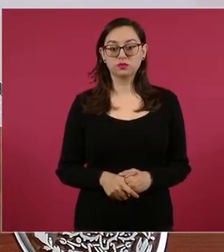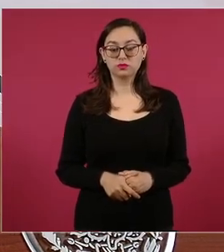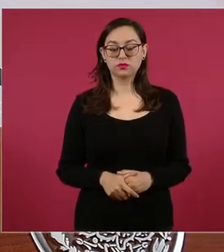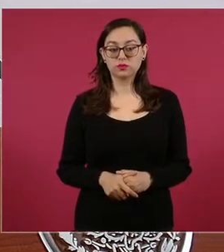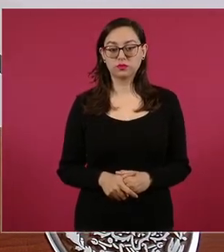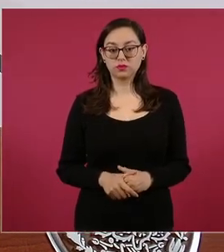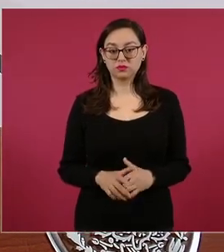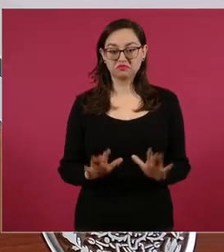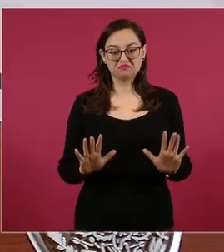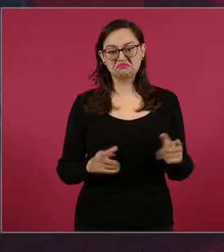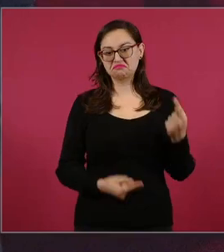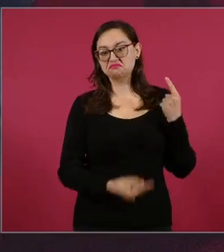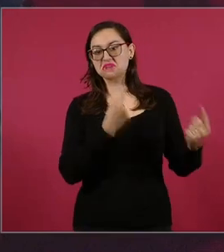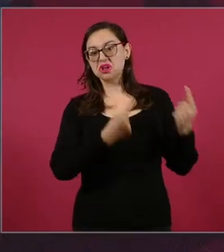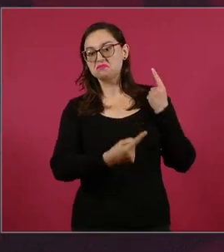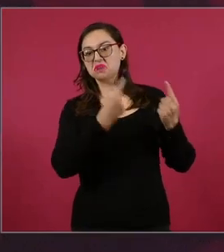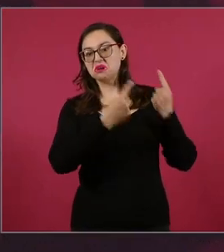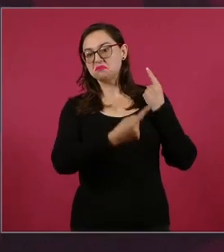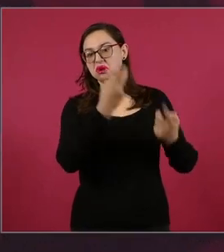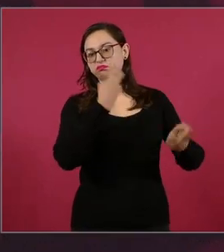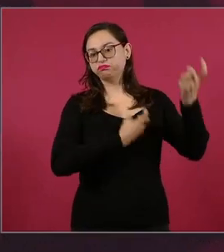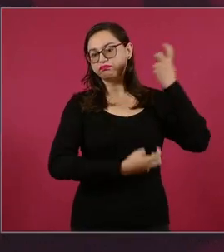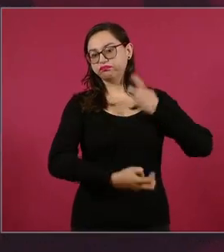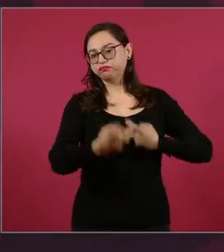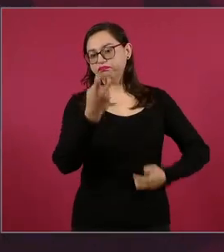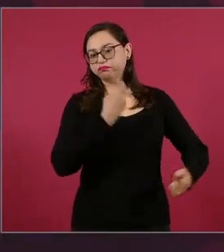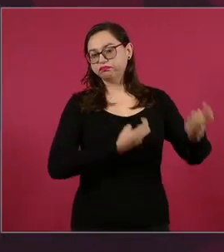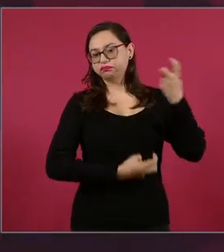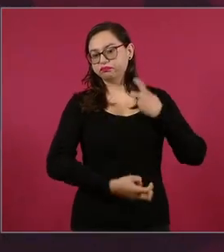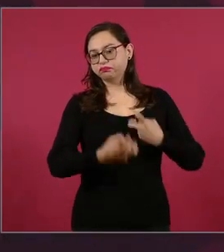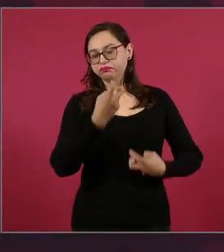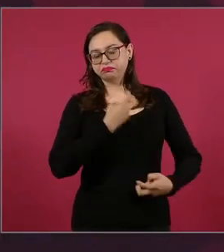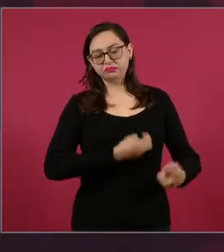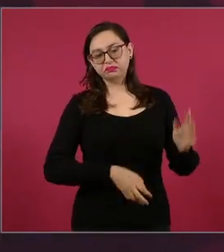pasado de insultos, no se ha